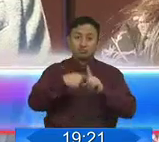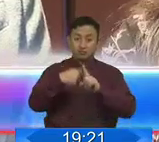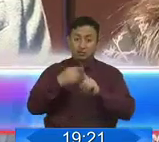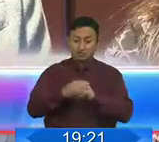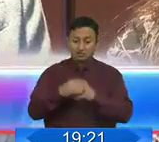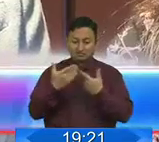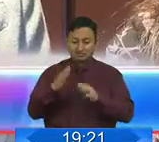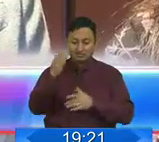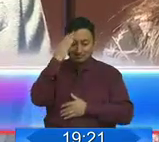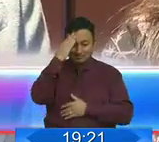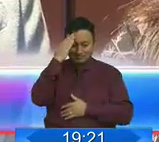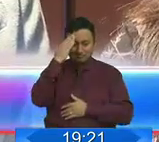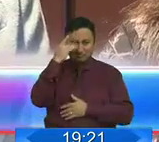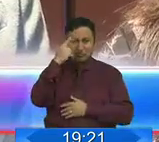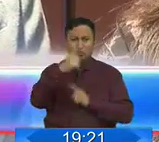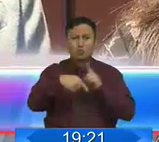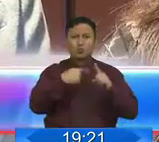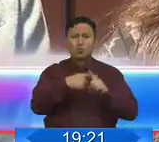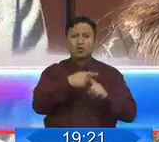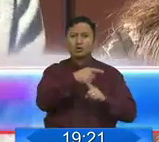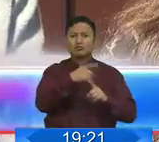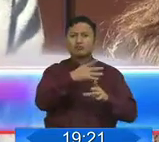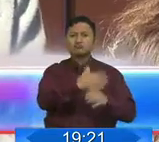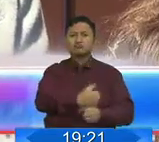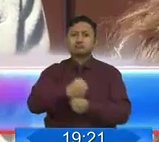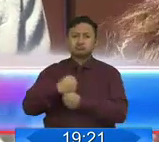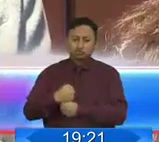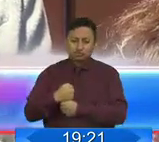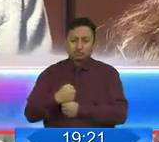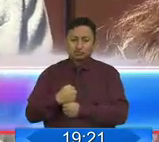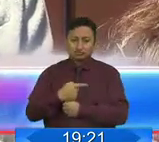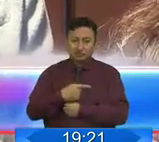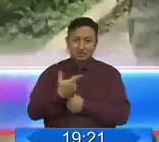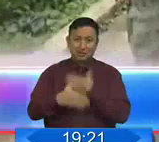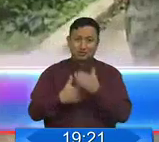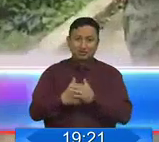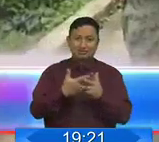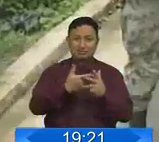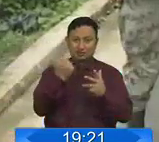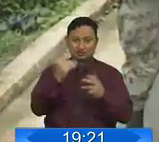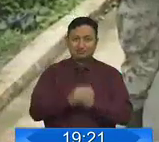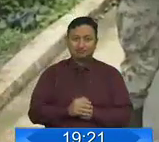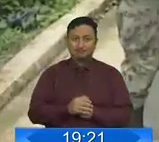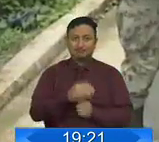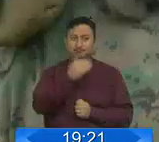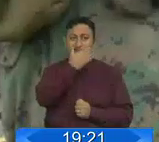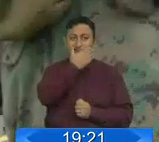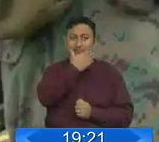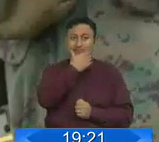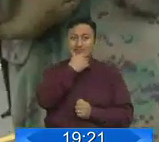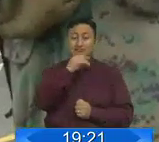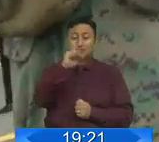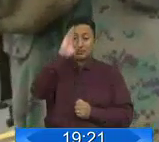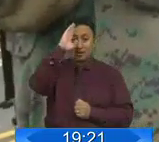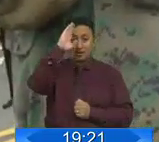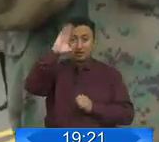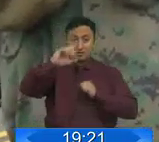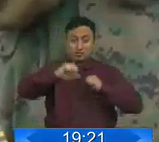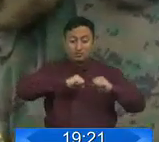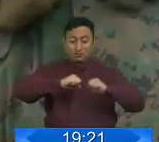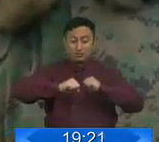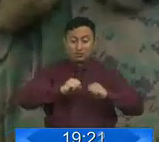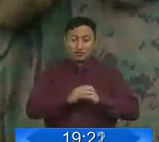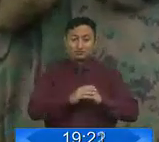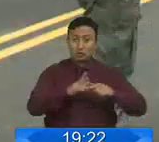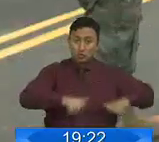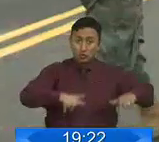en qué día podemos recordar el día que se los llevaron, el día que les arrebataron la vida. Se revela que operaciones policiales aparentemente se hicieron en la